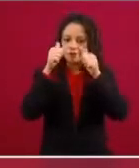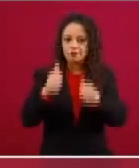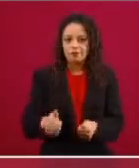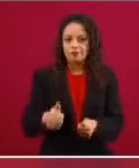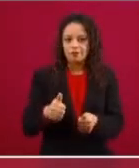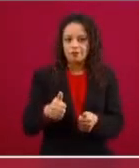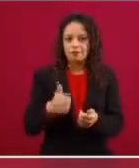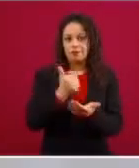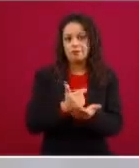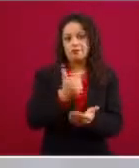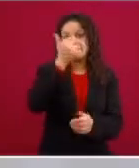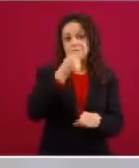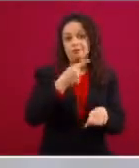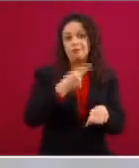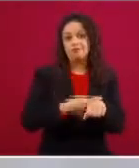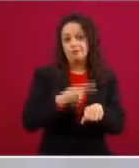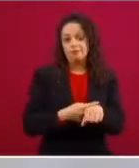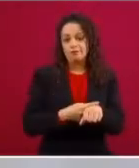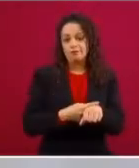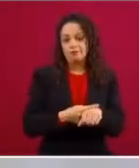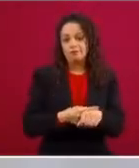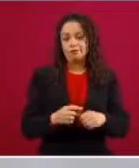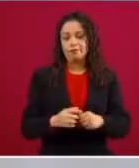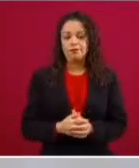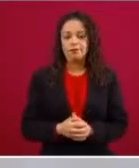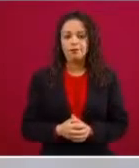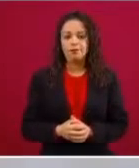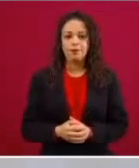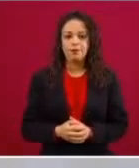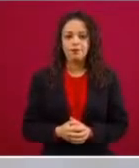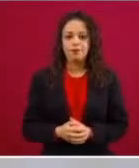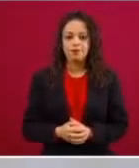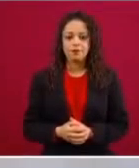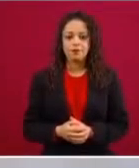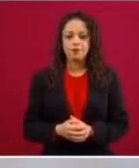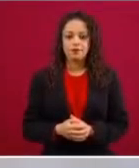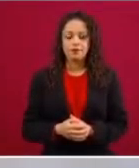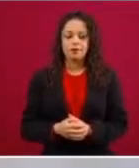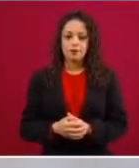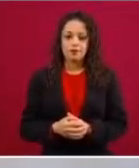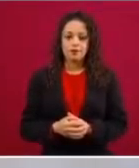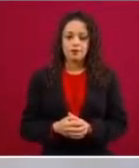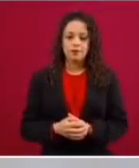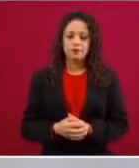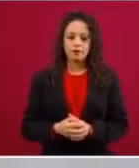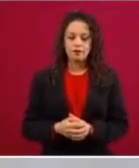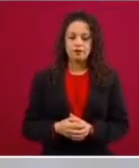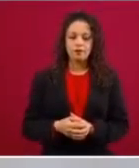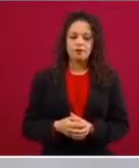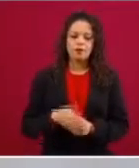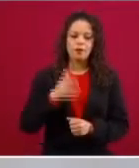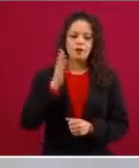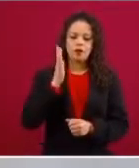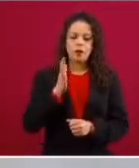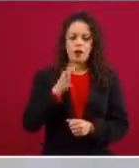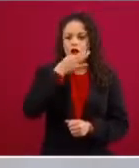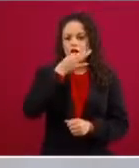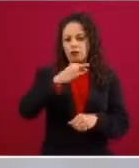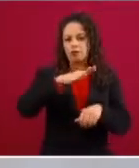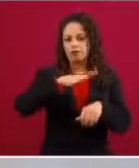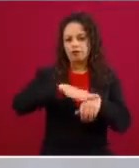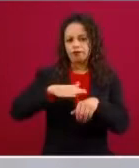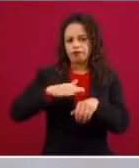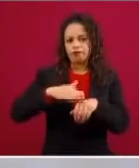a haber también un aumento, ya esto lo hemos dado a conocer, en